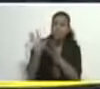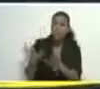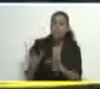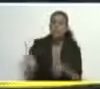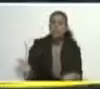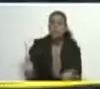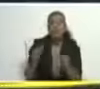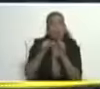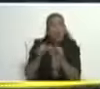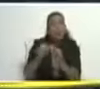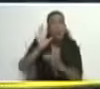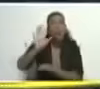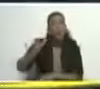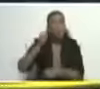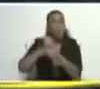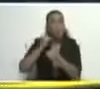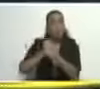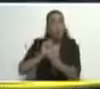que continúe